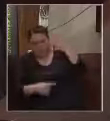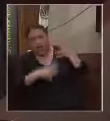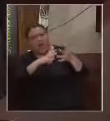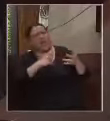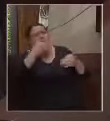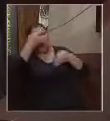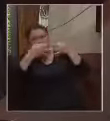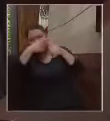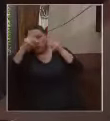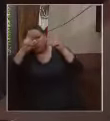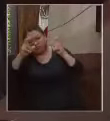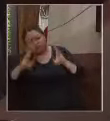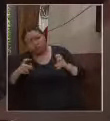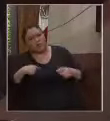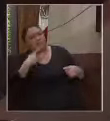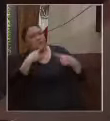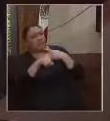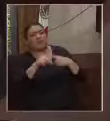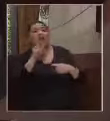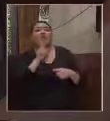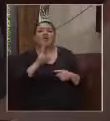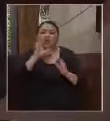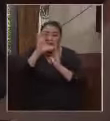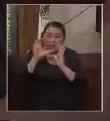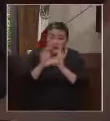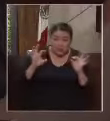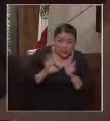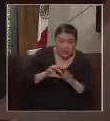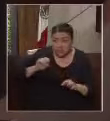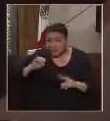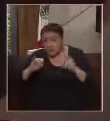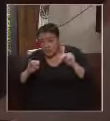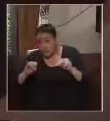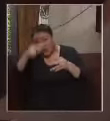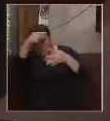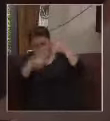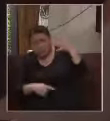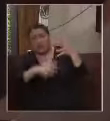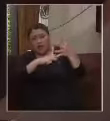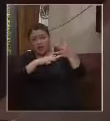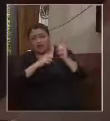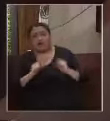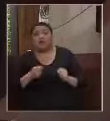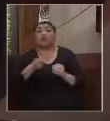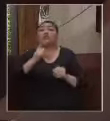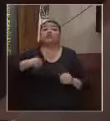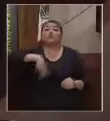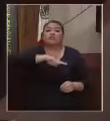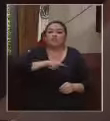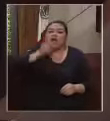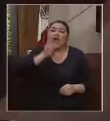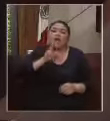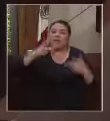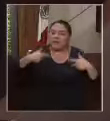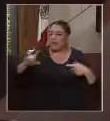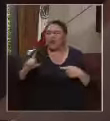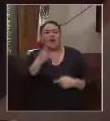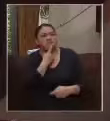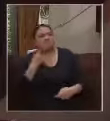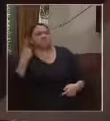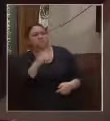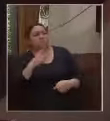materia electoral son vías de control de constitucionalidad. Y me parecería que hacer una interpretación estricta de los agravios